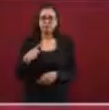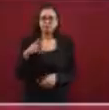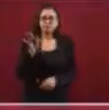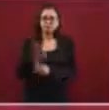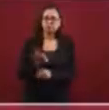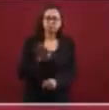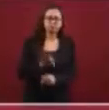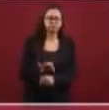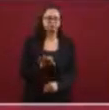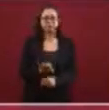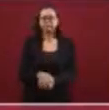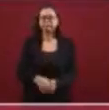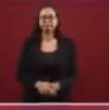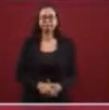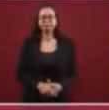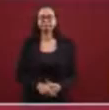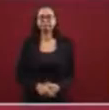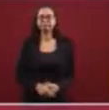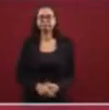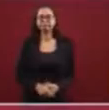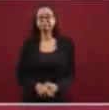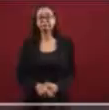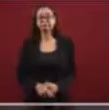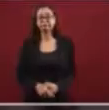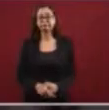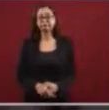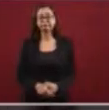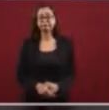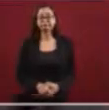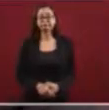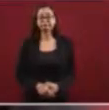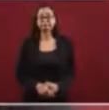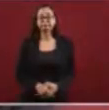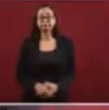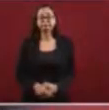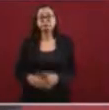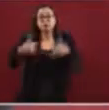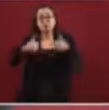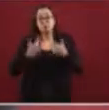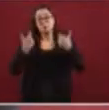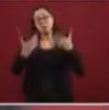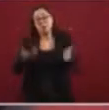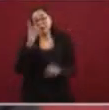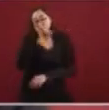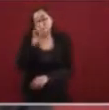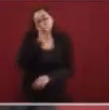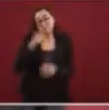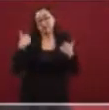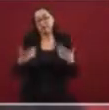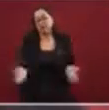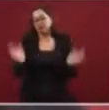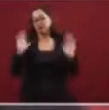avalar. Bueno, yo para qué estoy de asesor, ¿no? Allá ellos.